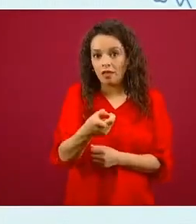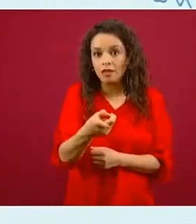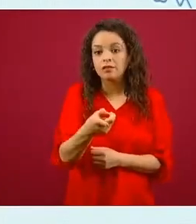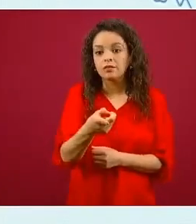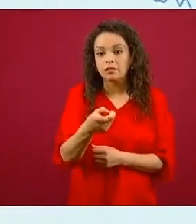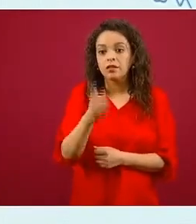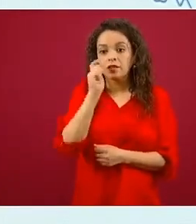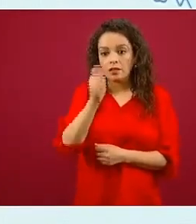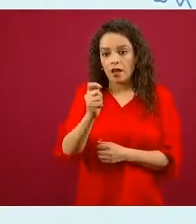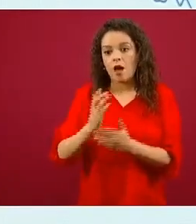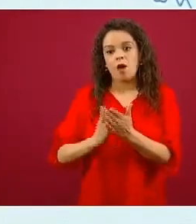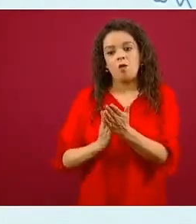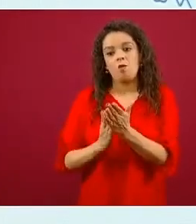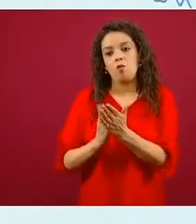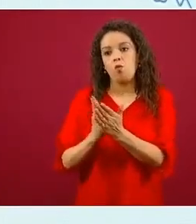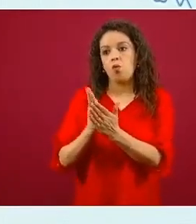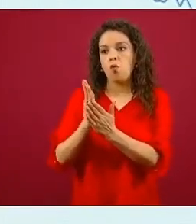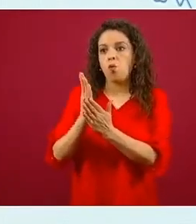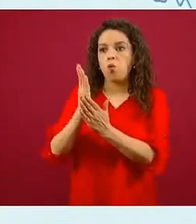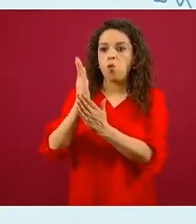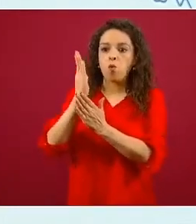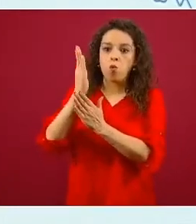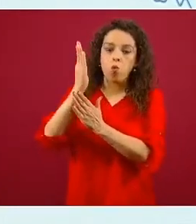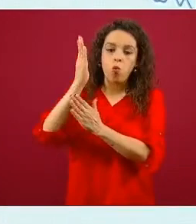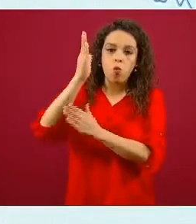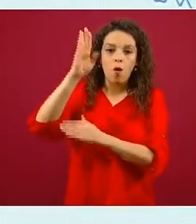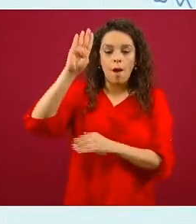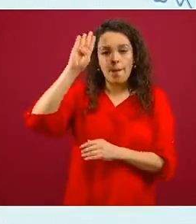una pendiente de la curva mucho más